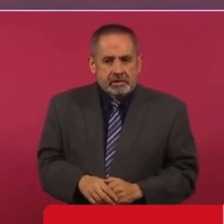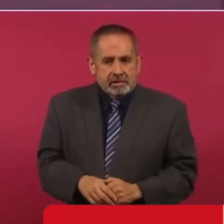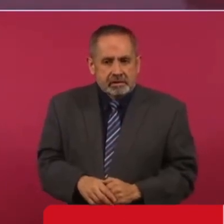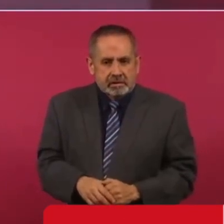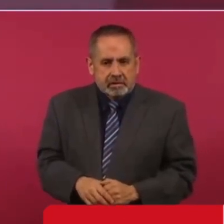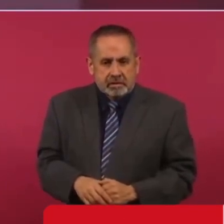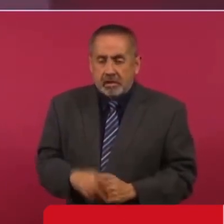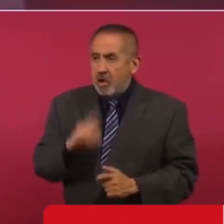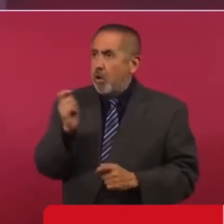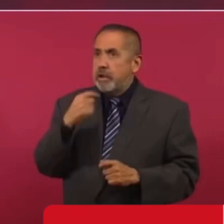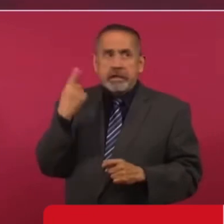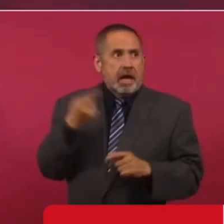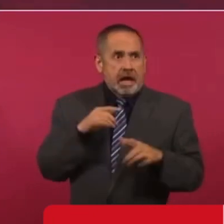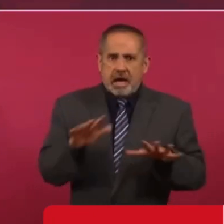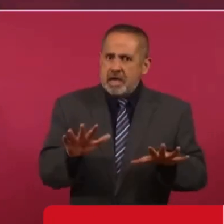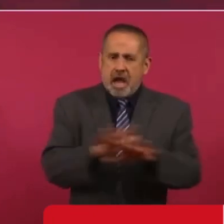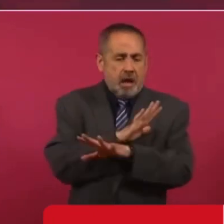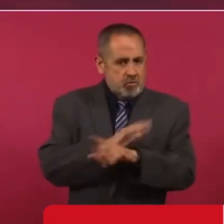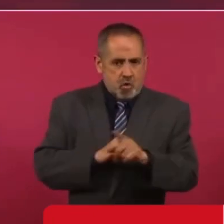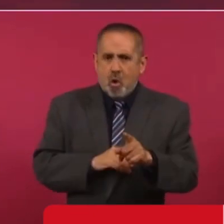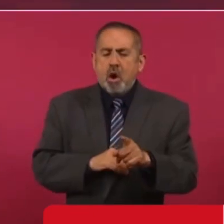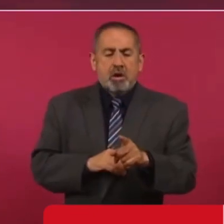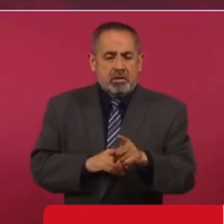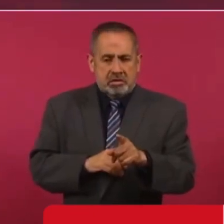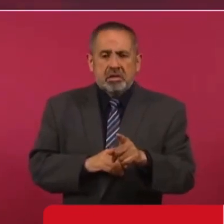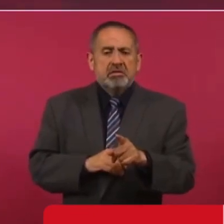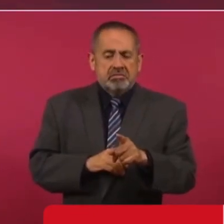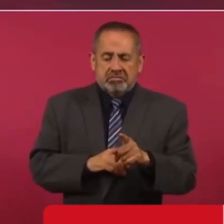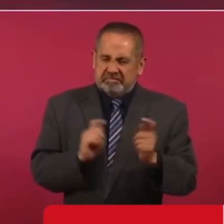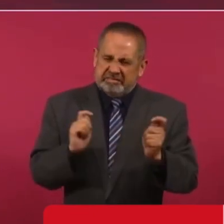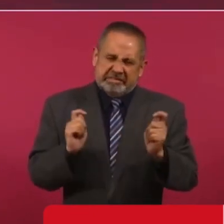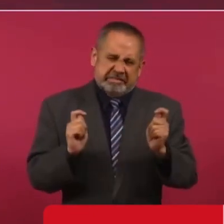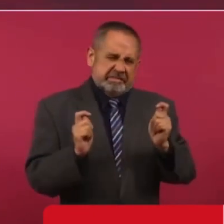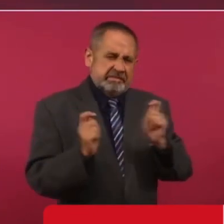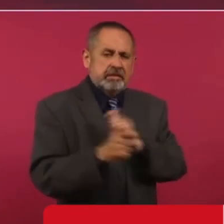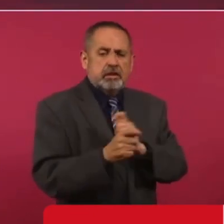de cambio, de transformación,